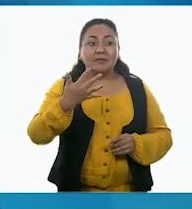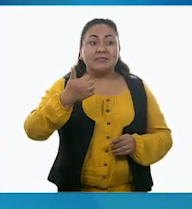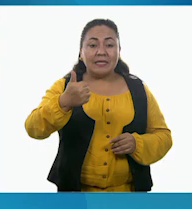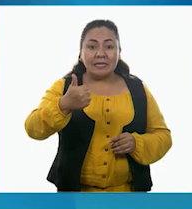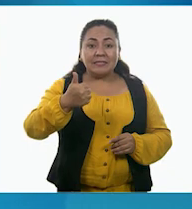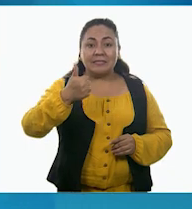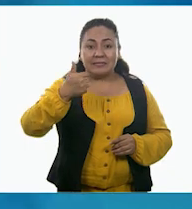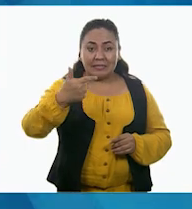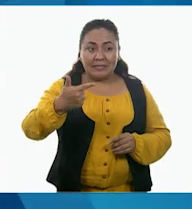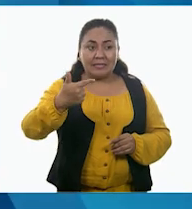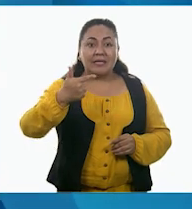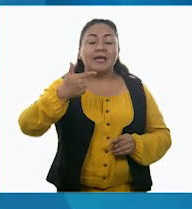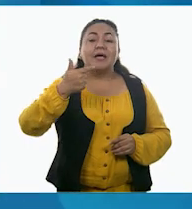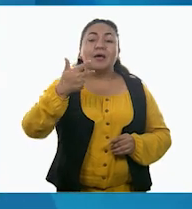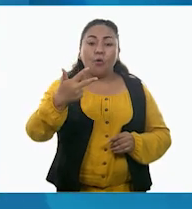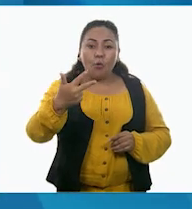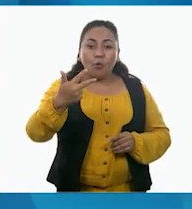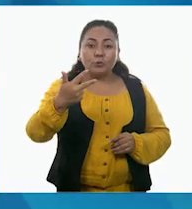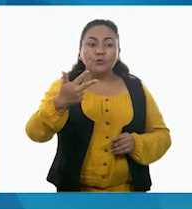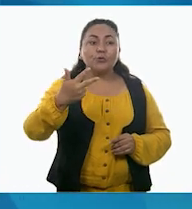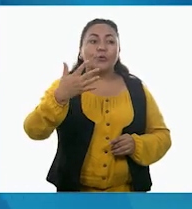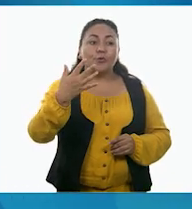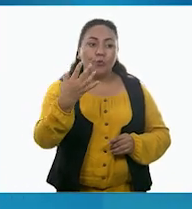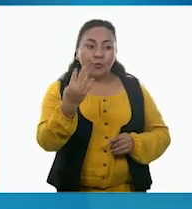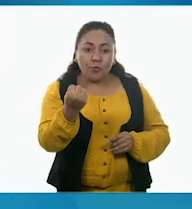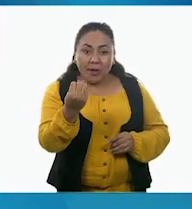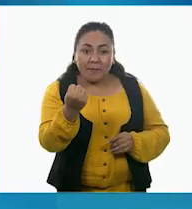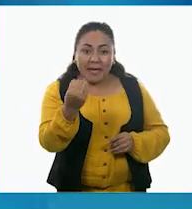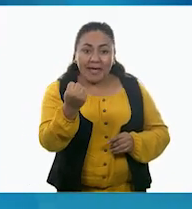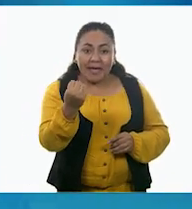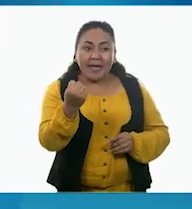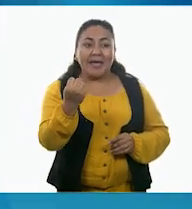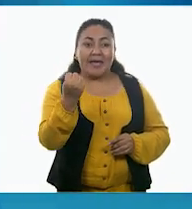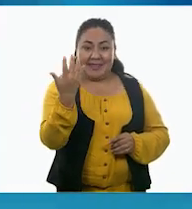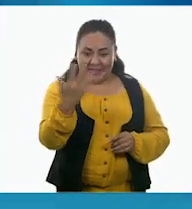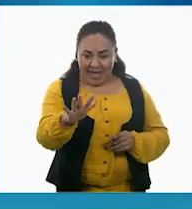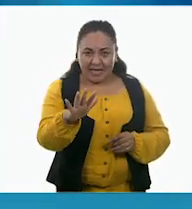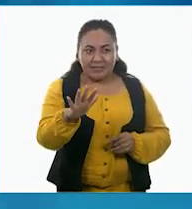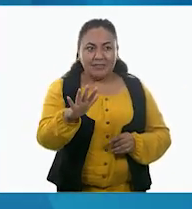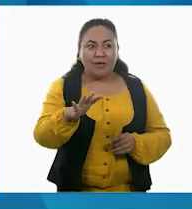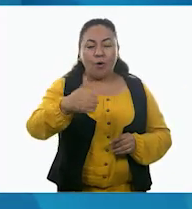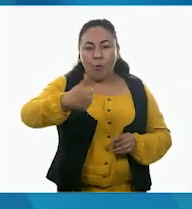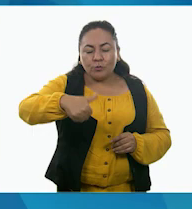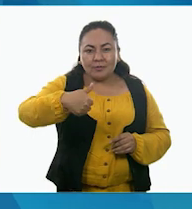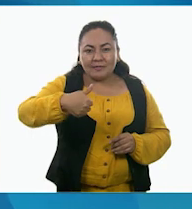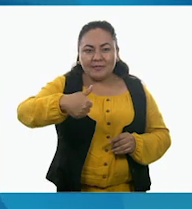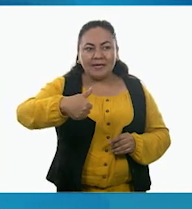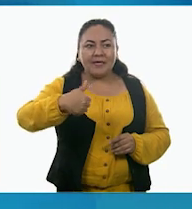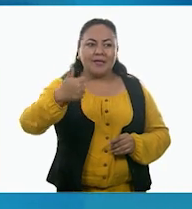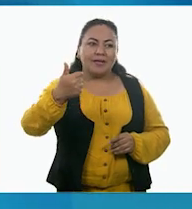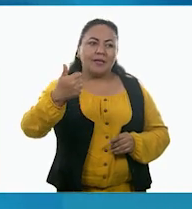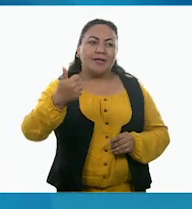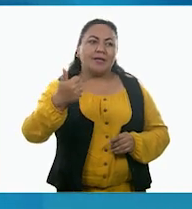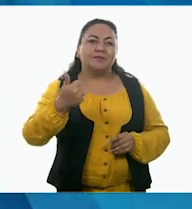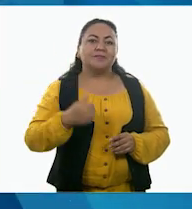macuili, chicuase, chicome, chicueyi, chicnahui, maclacli, maclacli,